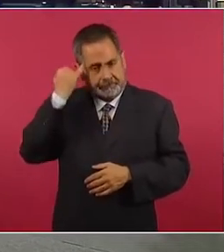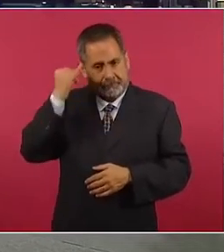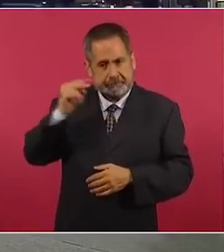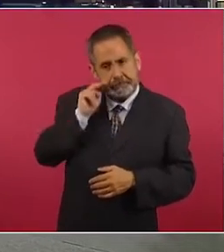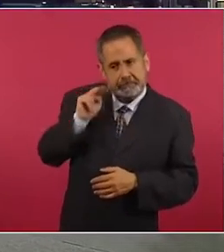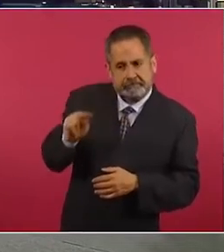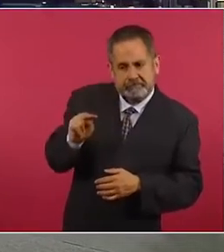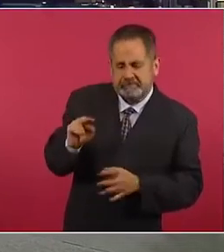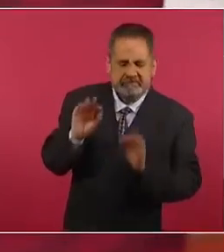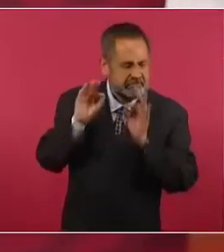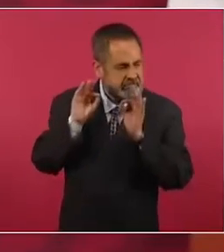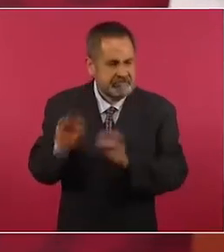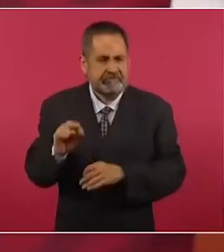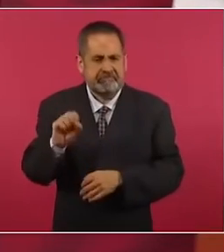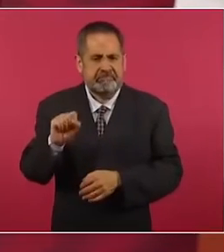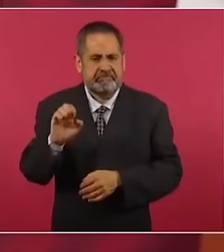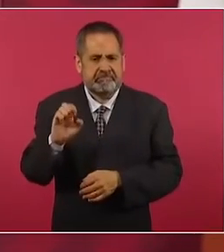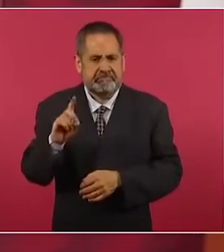apreciación.